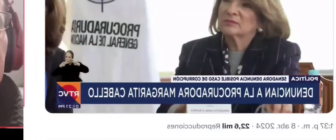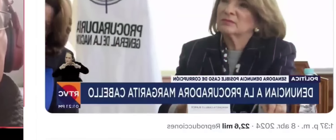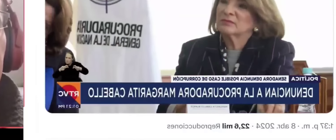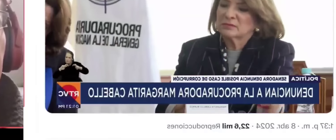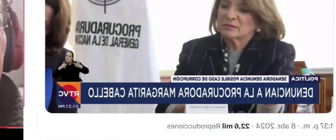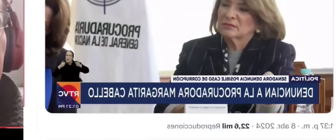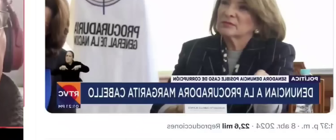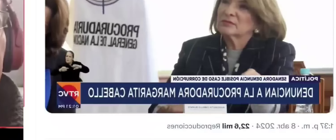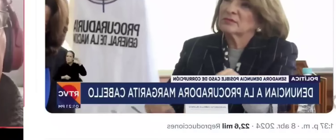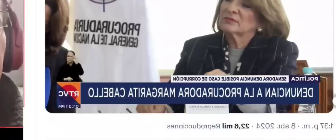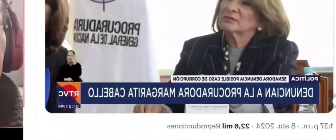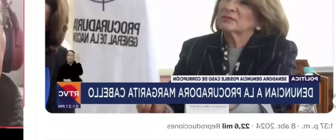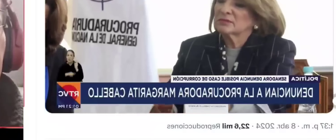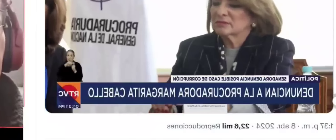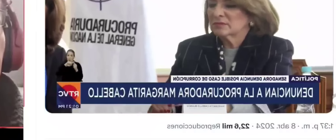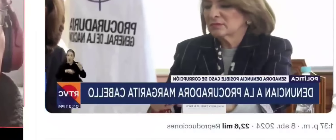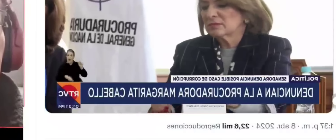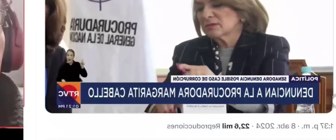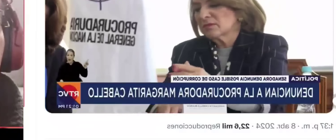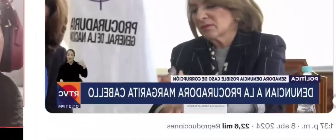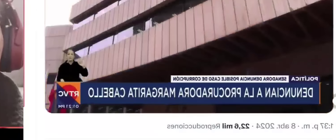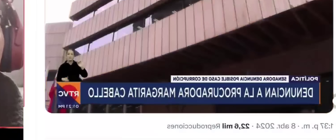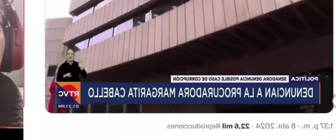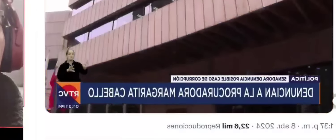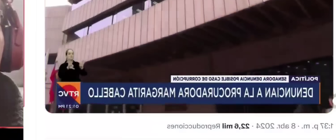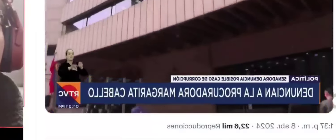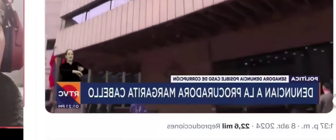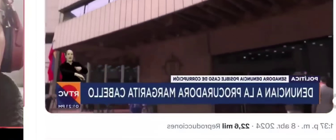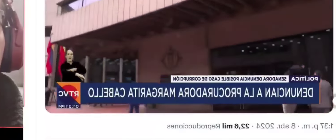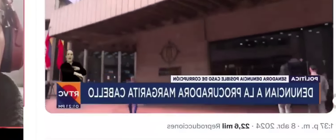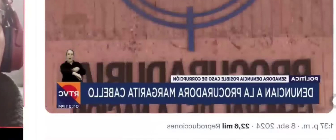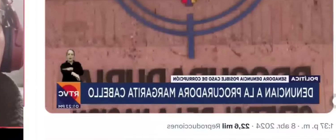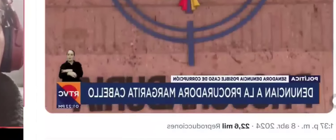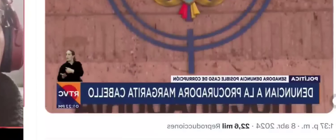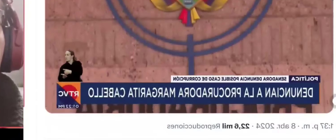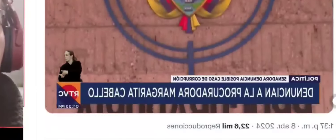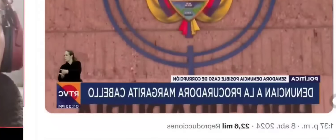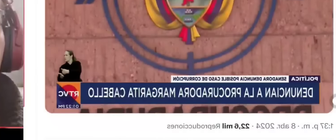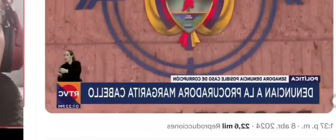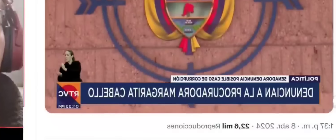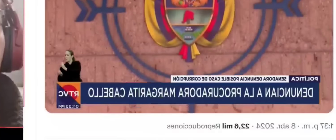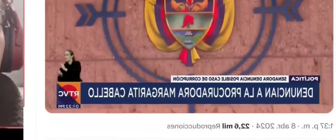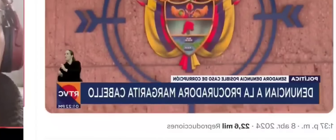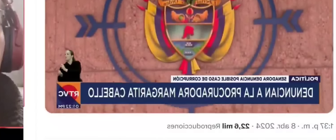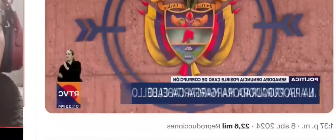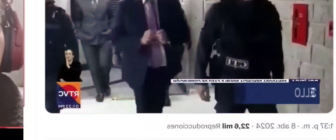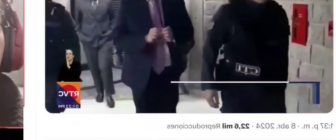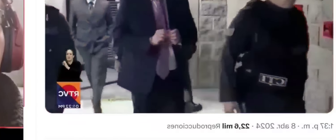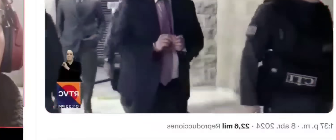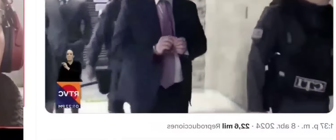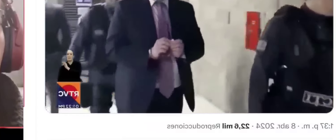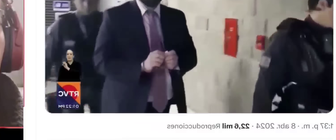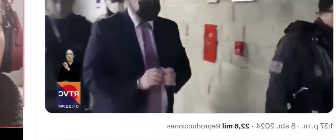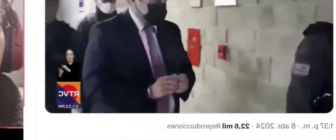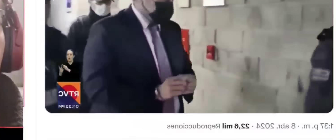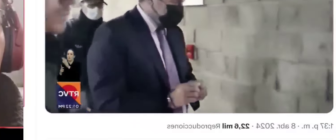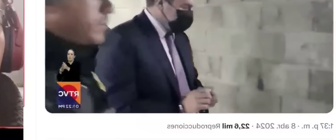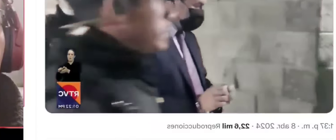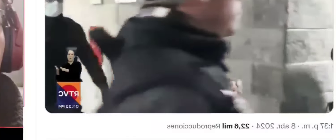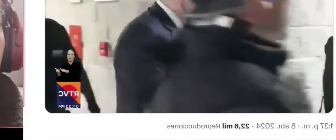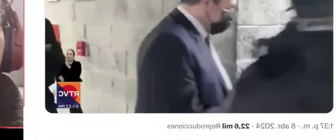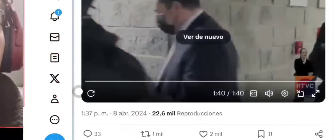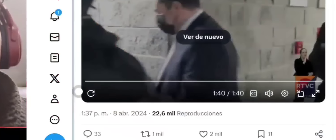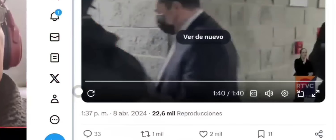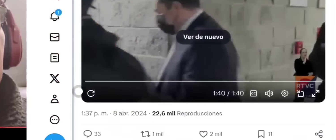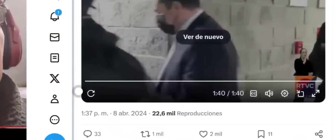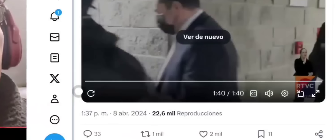logrado establecer que la procuradora Cabello nombró a procuradores delegados que serían recomendados de clanes políticos como el de Oneida Pinto y el del fallecido senador Mario